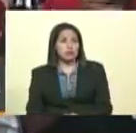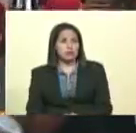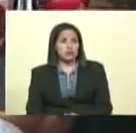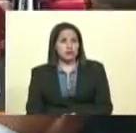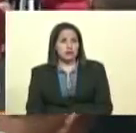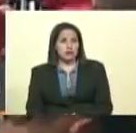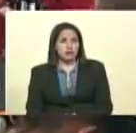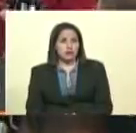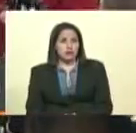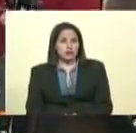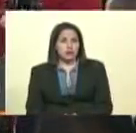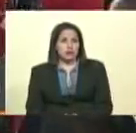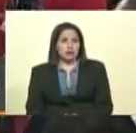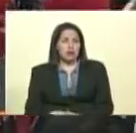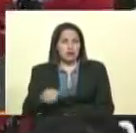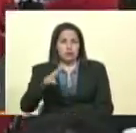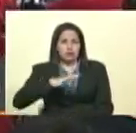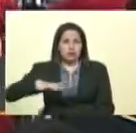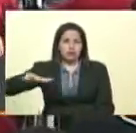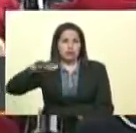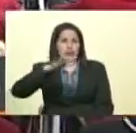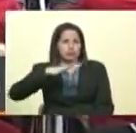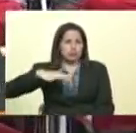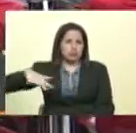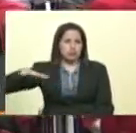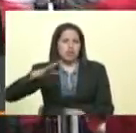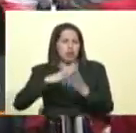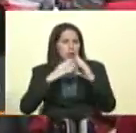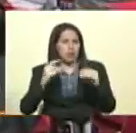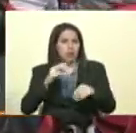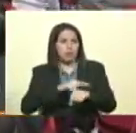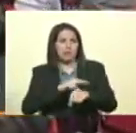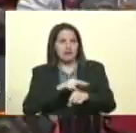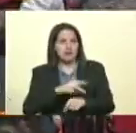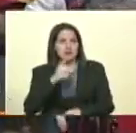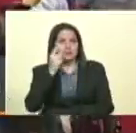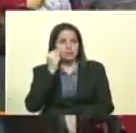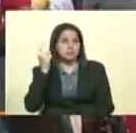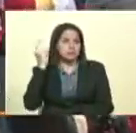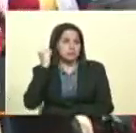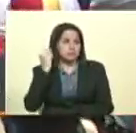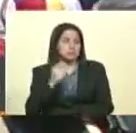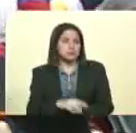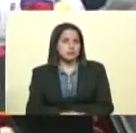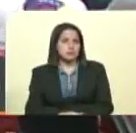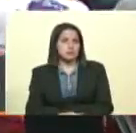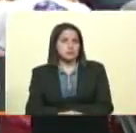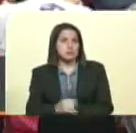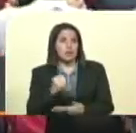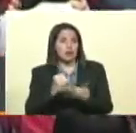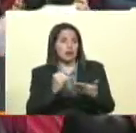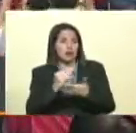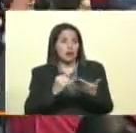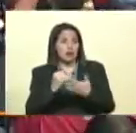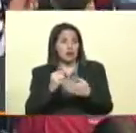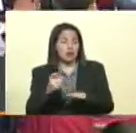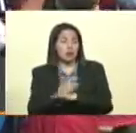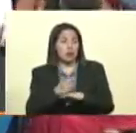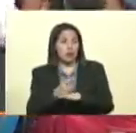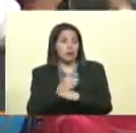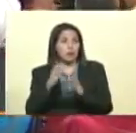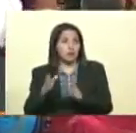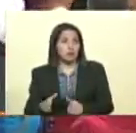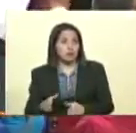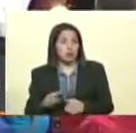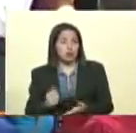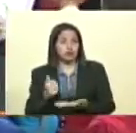a nivel nacional, médicos y médicas, trabajadores adscritos a las gobernaciones,